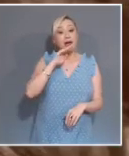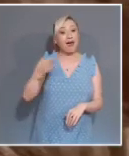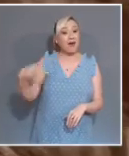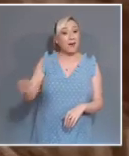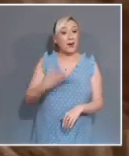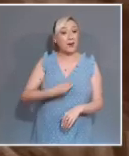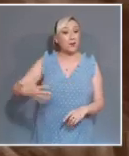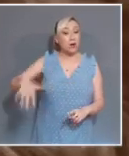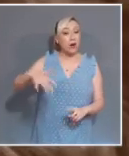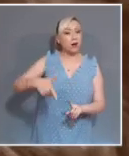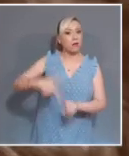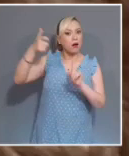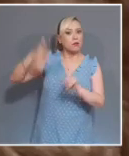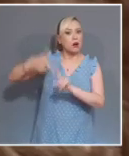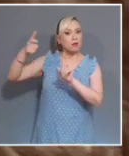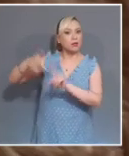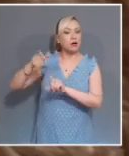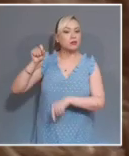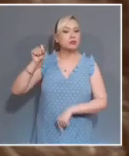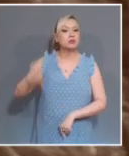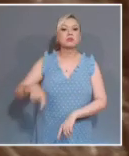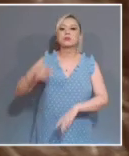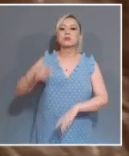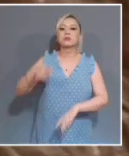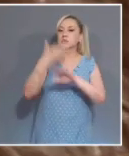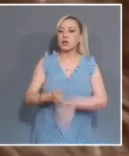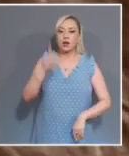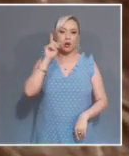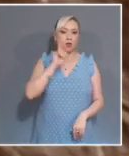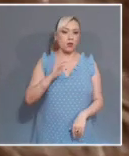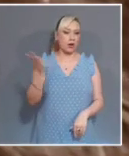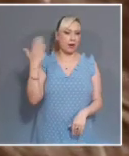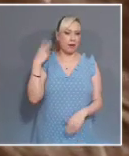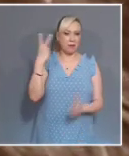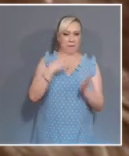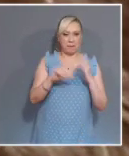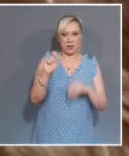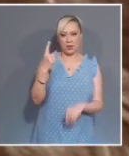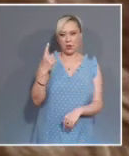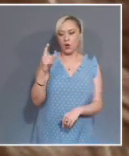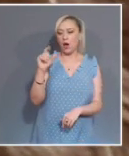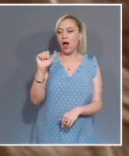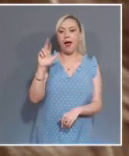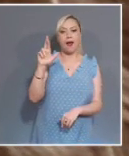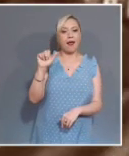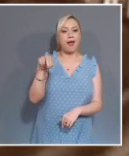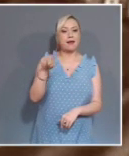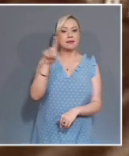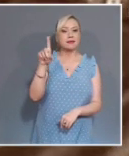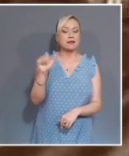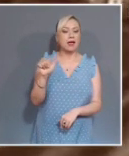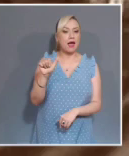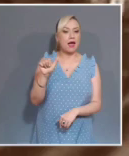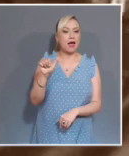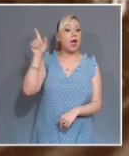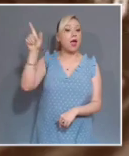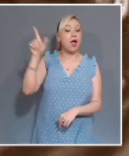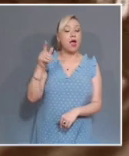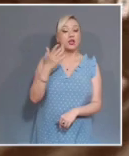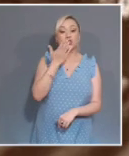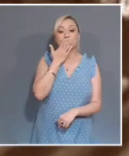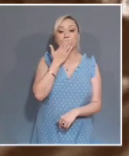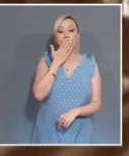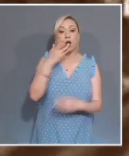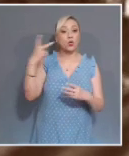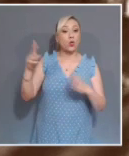de 2021, Aranza Ramos fue asesinada luego de que hombres armados entraron a su casa en Guaymas, Sonora, y poco después fue localizada